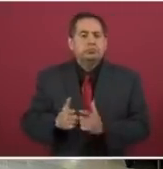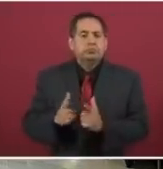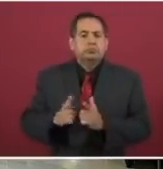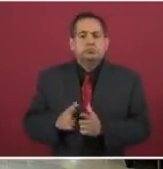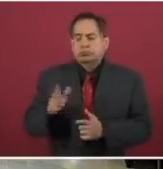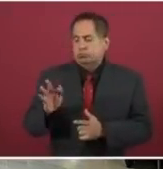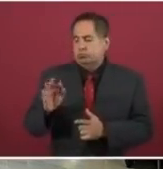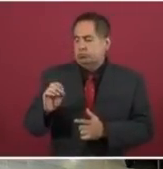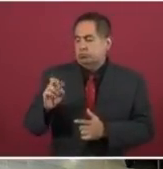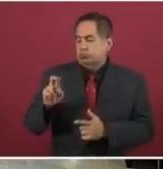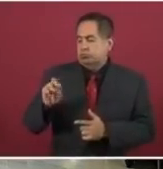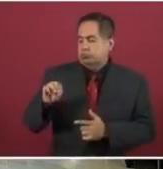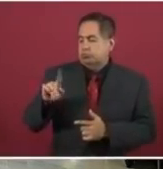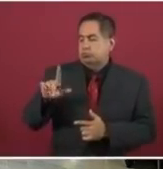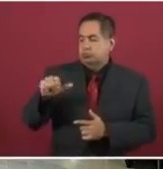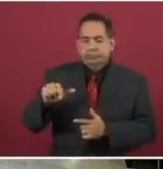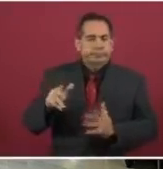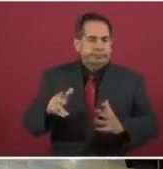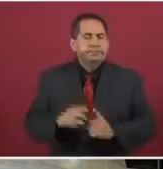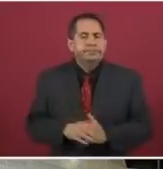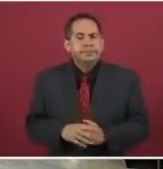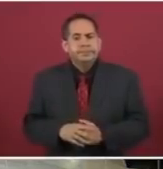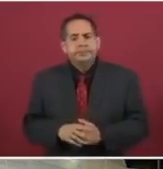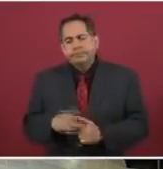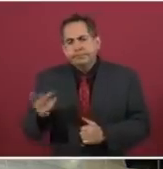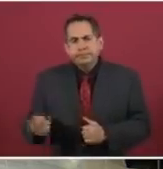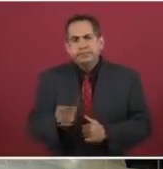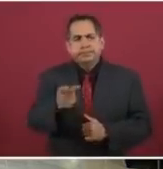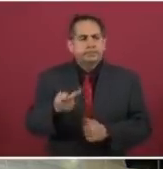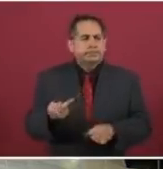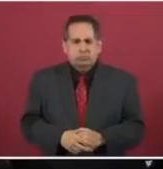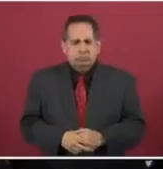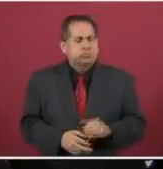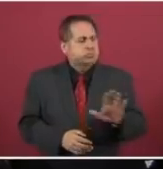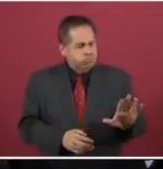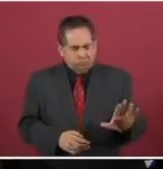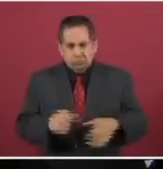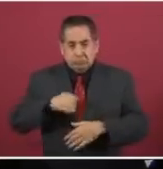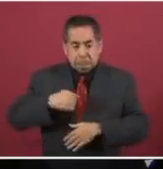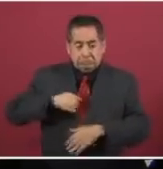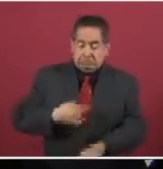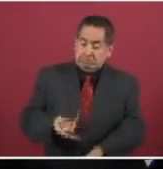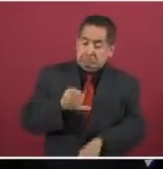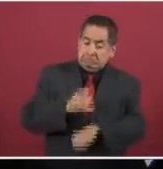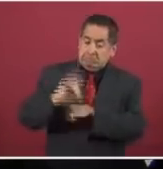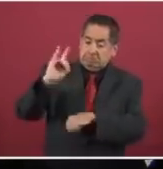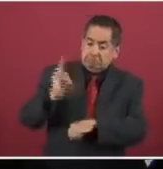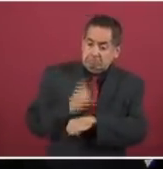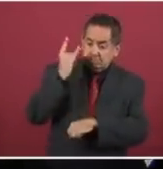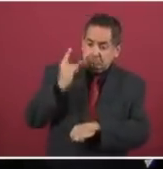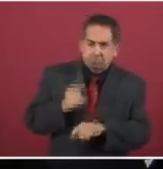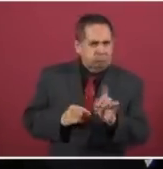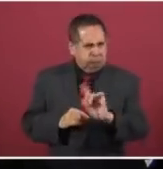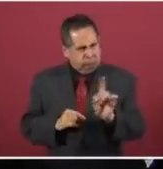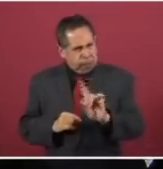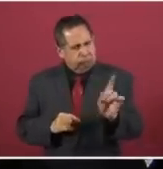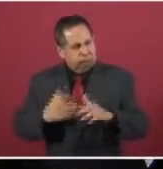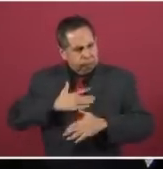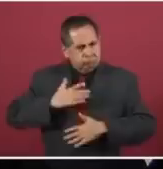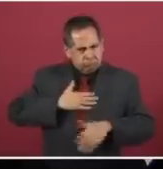su responsabilidad y afirmó que se está avanzando. No les voy a fallar, estoy muy consciente de mi